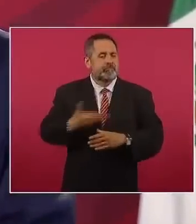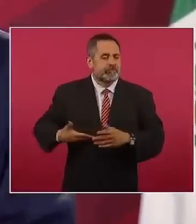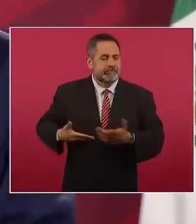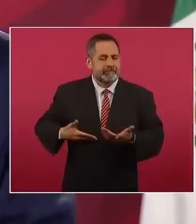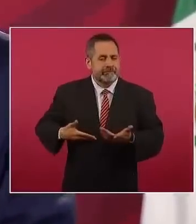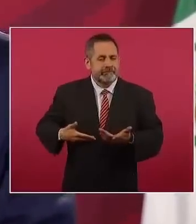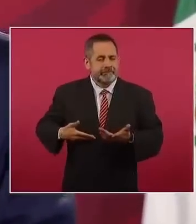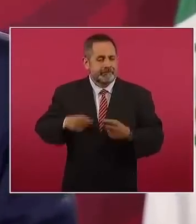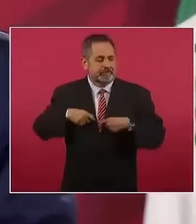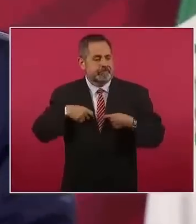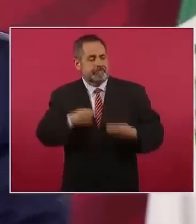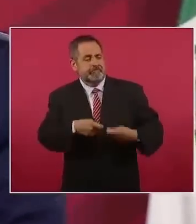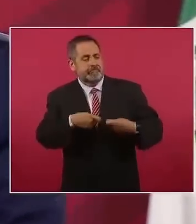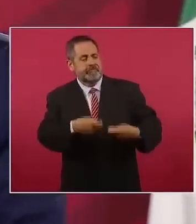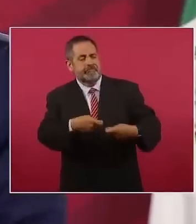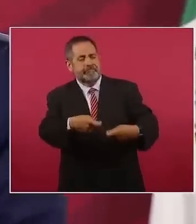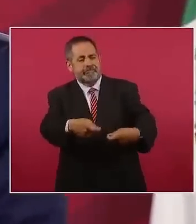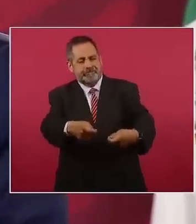al siguiente,